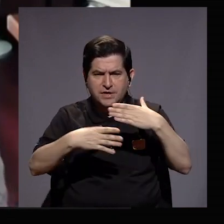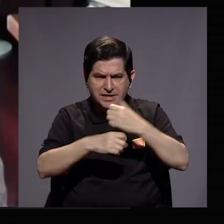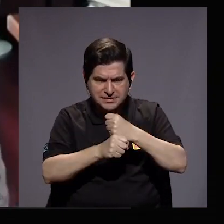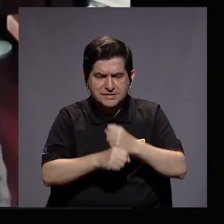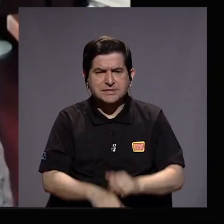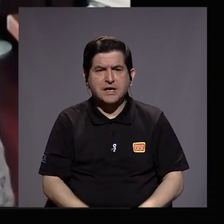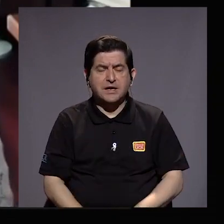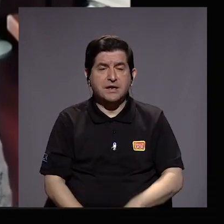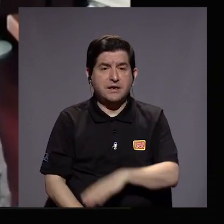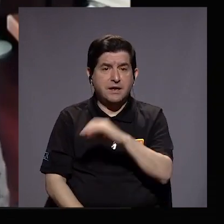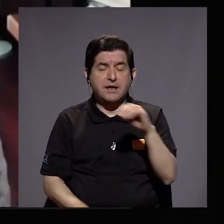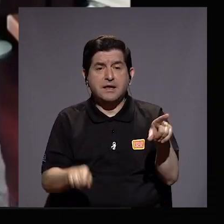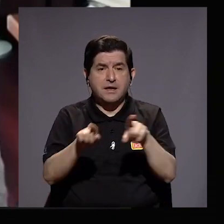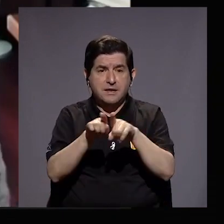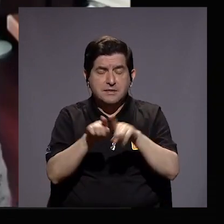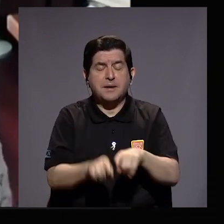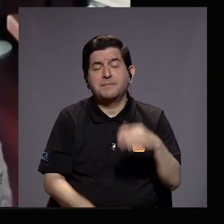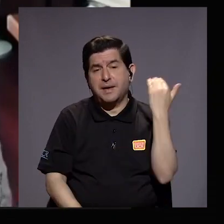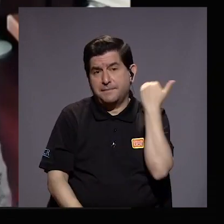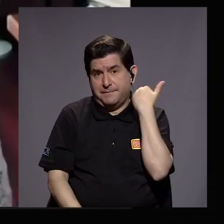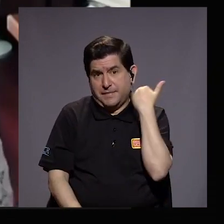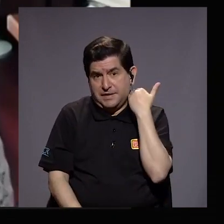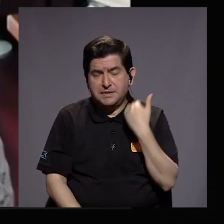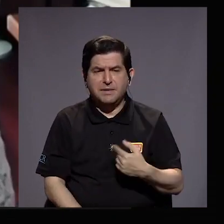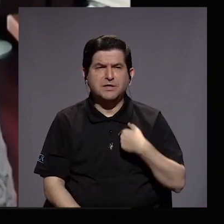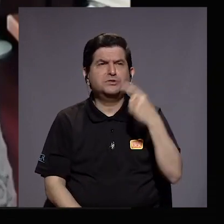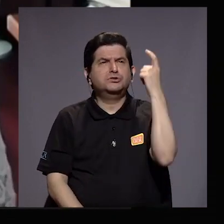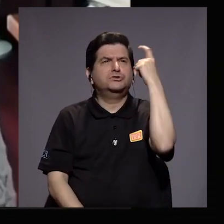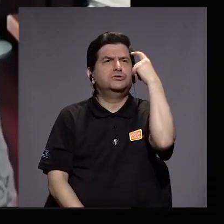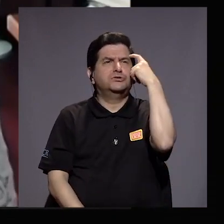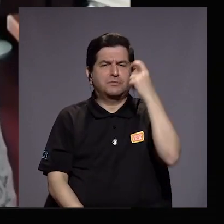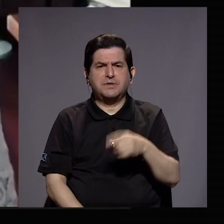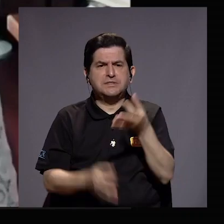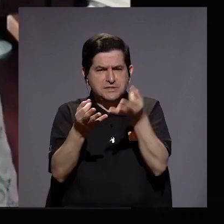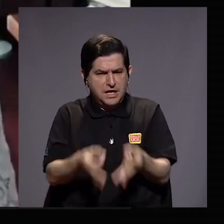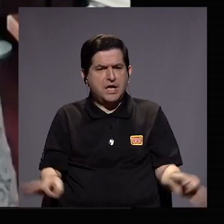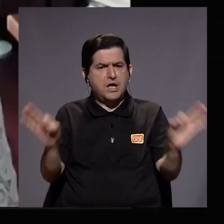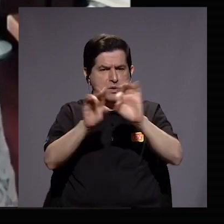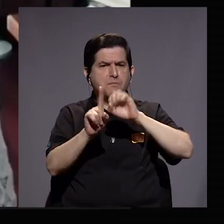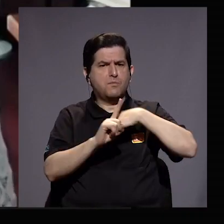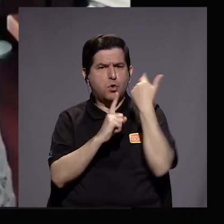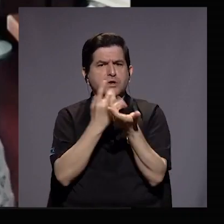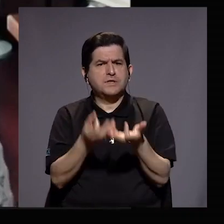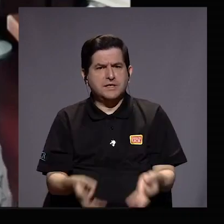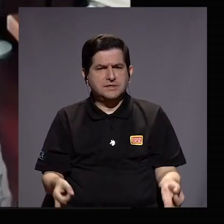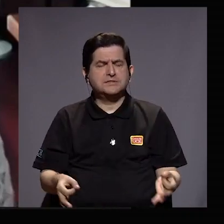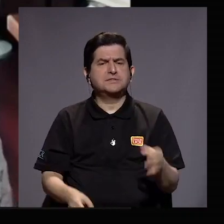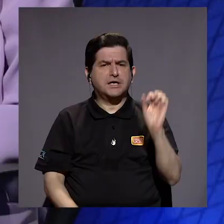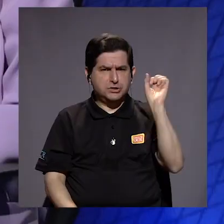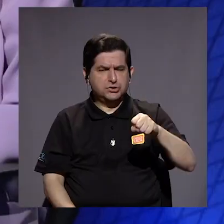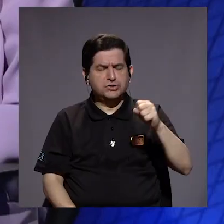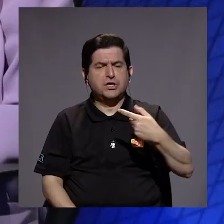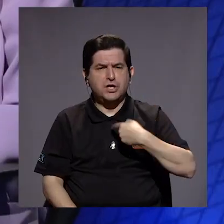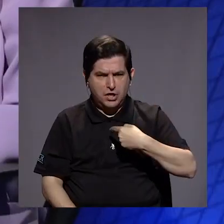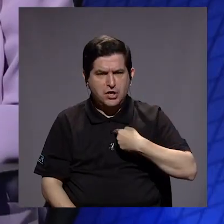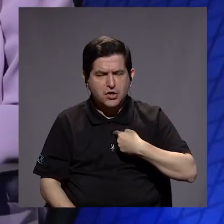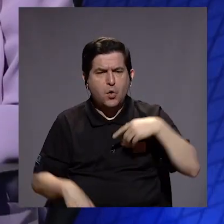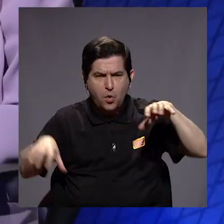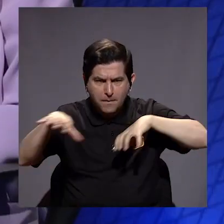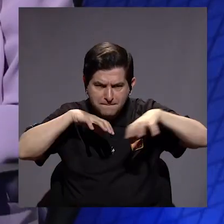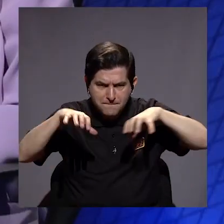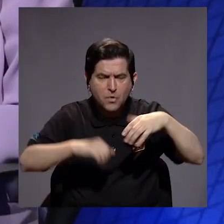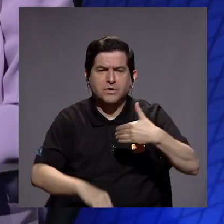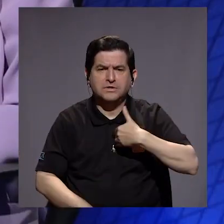como a quienes delinquían y a las víctimas, pensé que tenía una trascendencia social importante. Y eso me